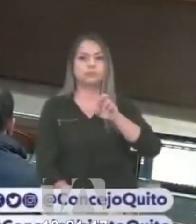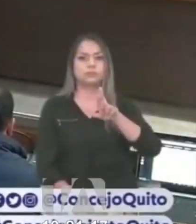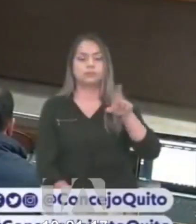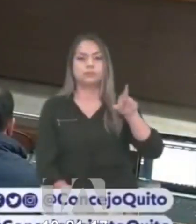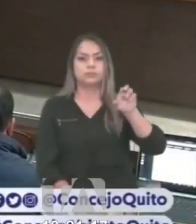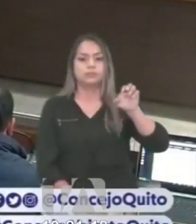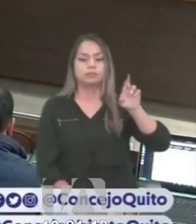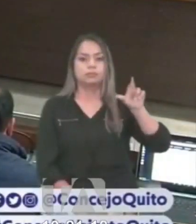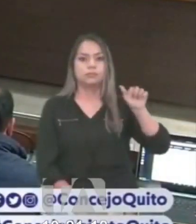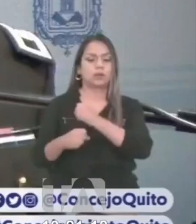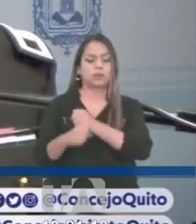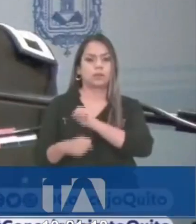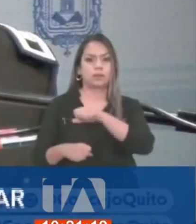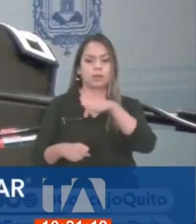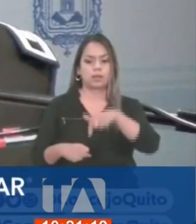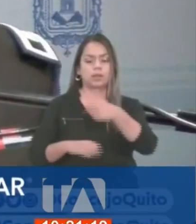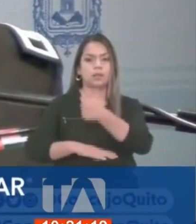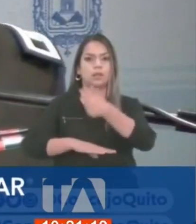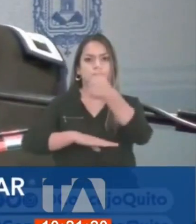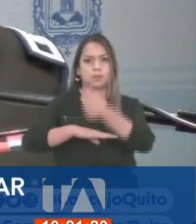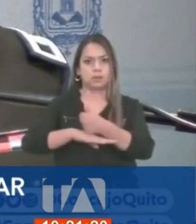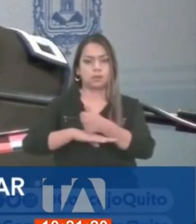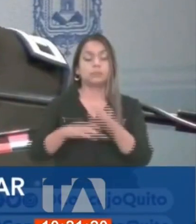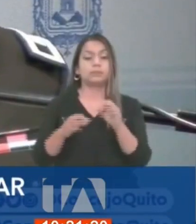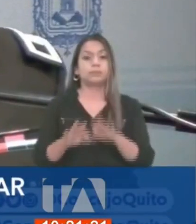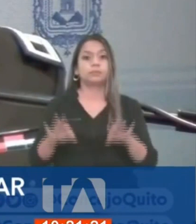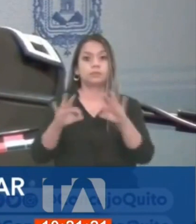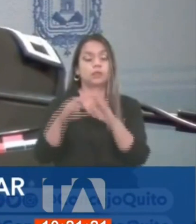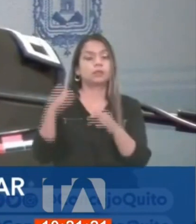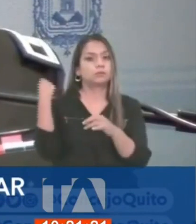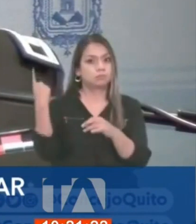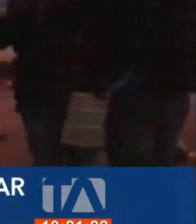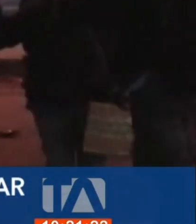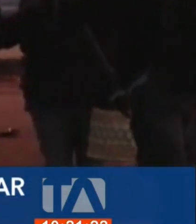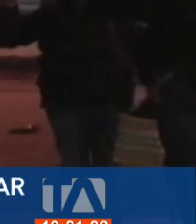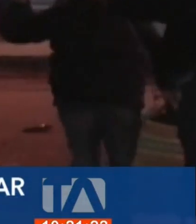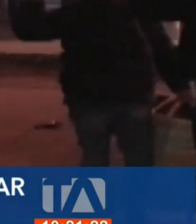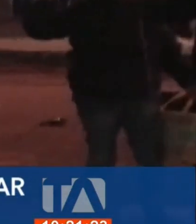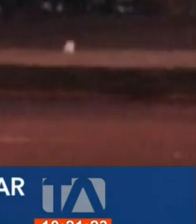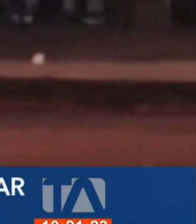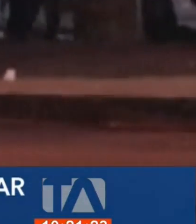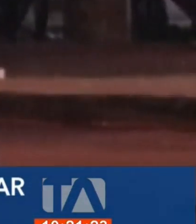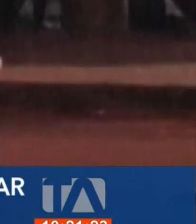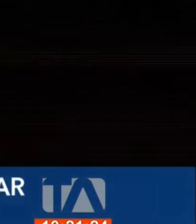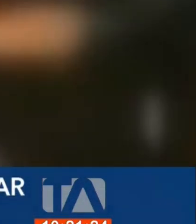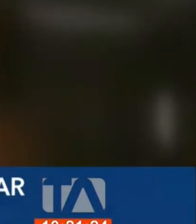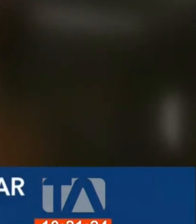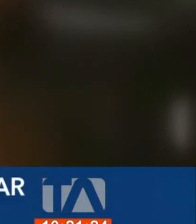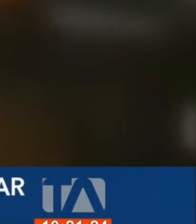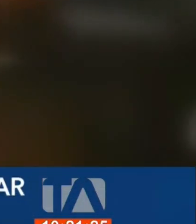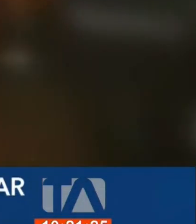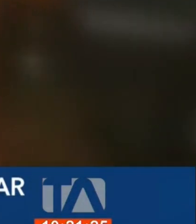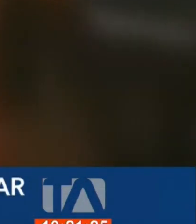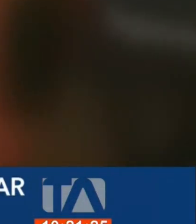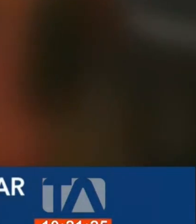Fue el comandante de policía de Quito, Víctor Herrera, quien dio a conocer que, según estadísticas de la Policía Nacional, el principal detonante de violencia